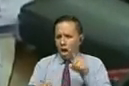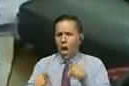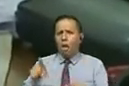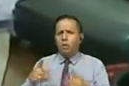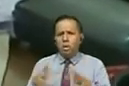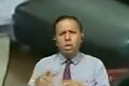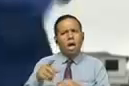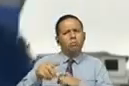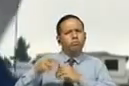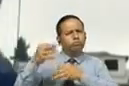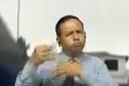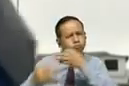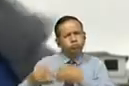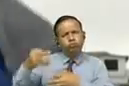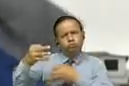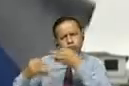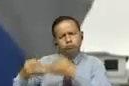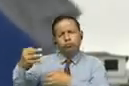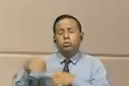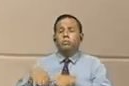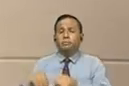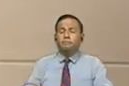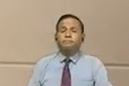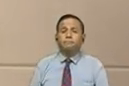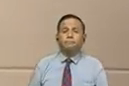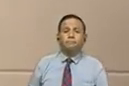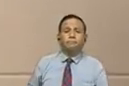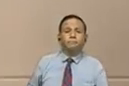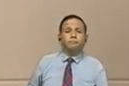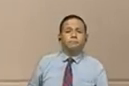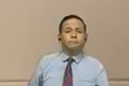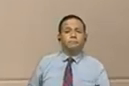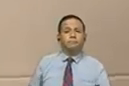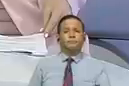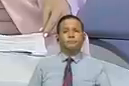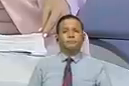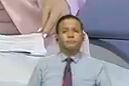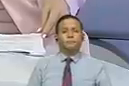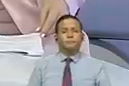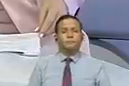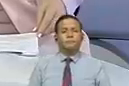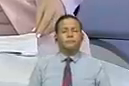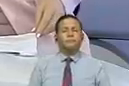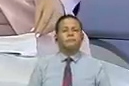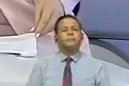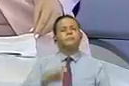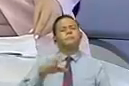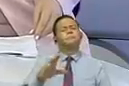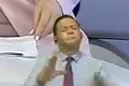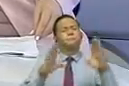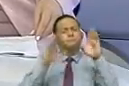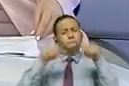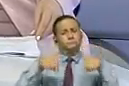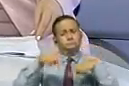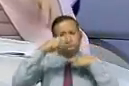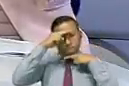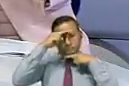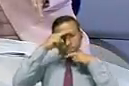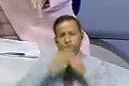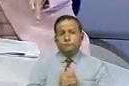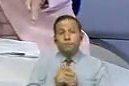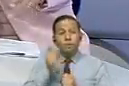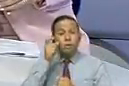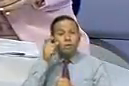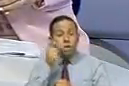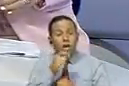están en audiencias preparatorias de juicio, informó Charlie Pisa. Y mucha atención con esta noticia. La